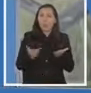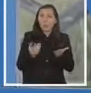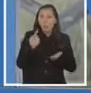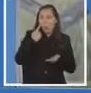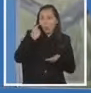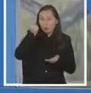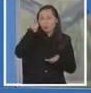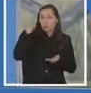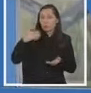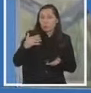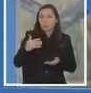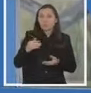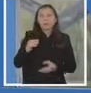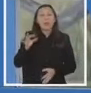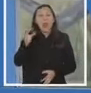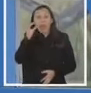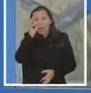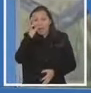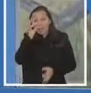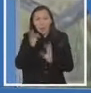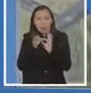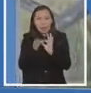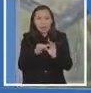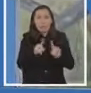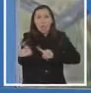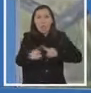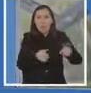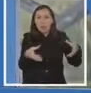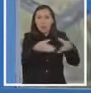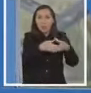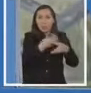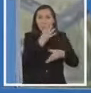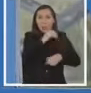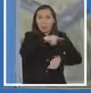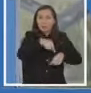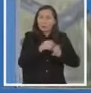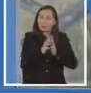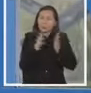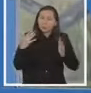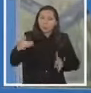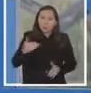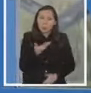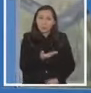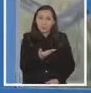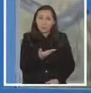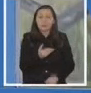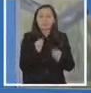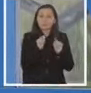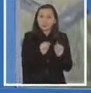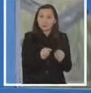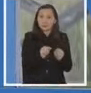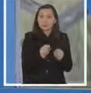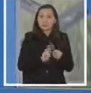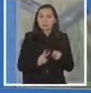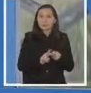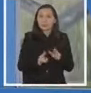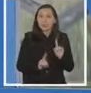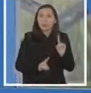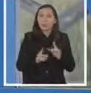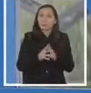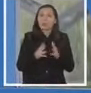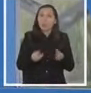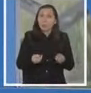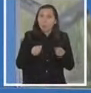Por eso cuando Camila agradece a la coordinadora de las 40 horas es tremendamente importante, porque acá se dio algo que es